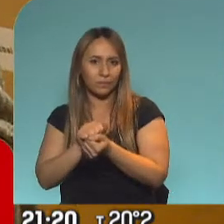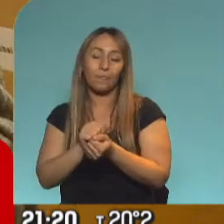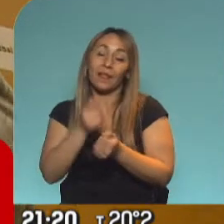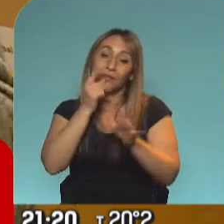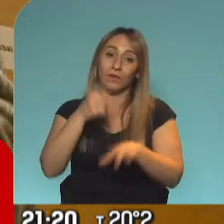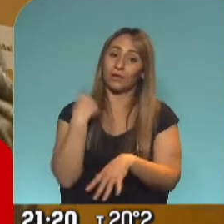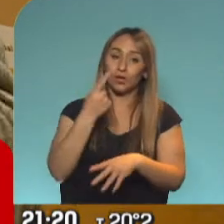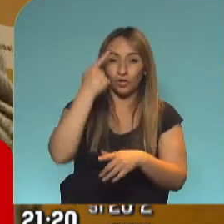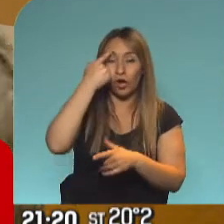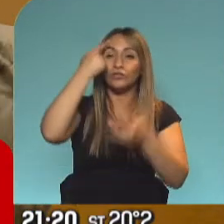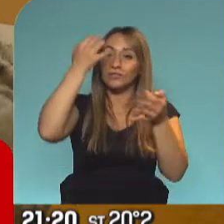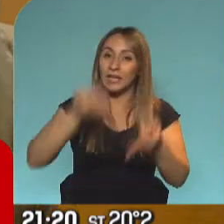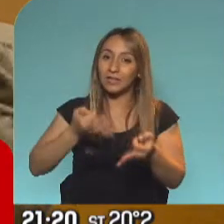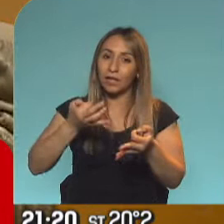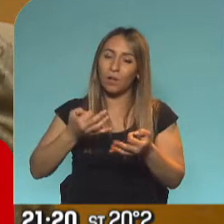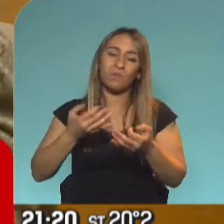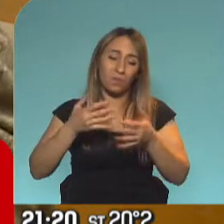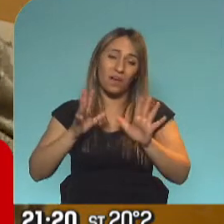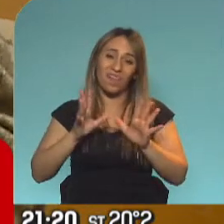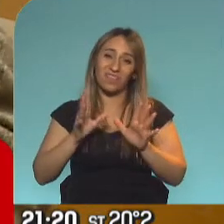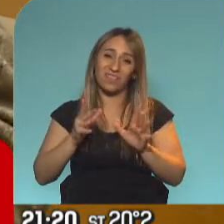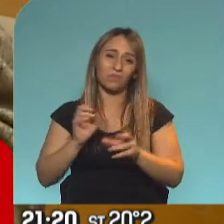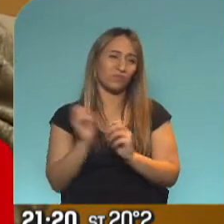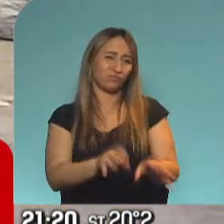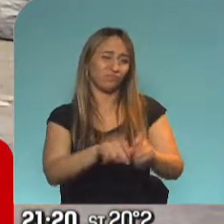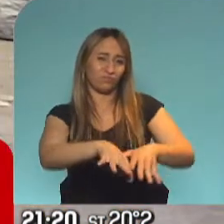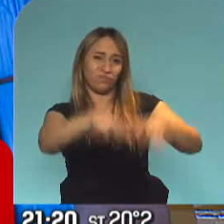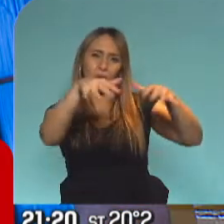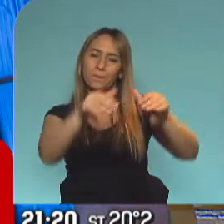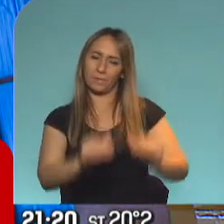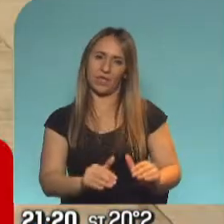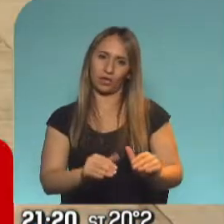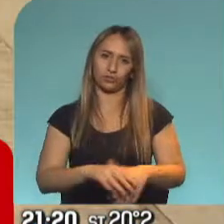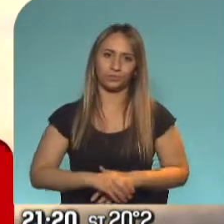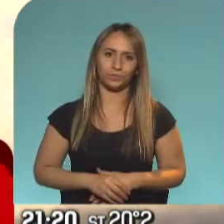conciencia, se podría evitar tanto derroche de materias primas.